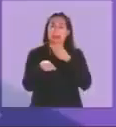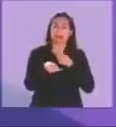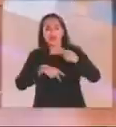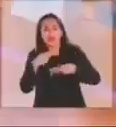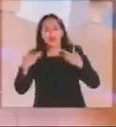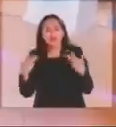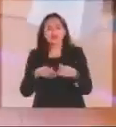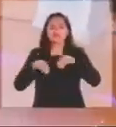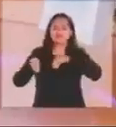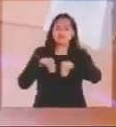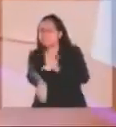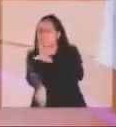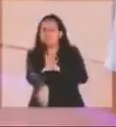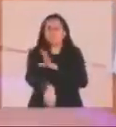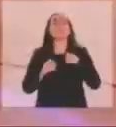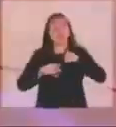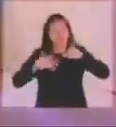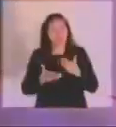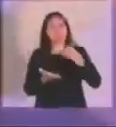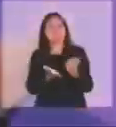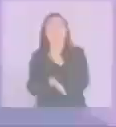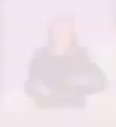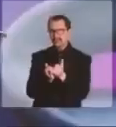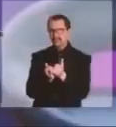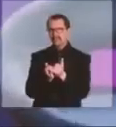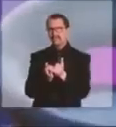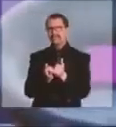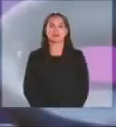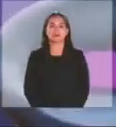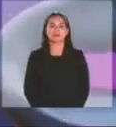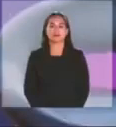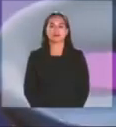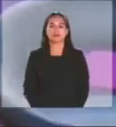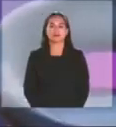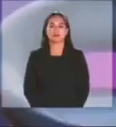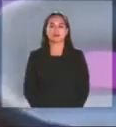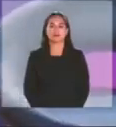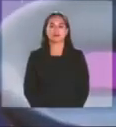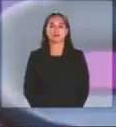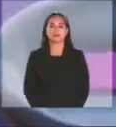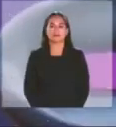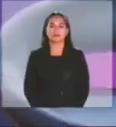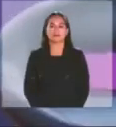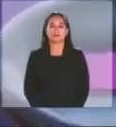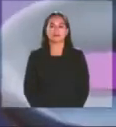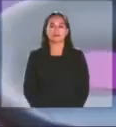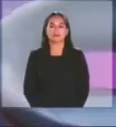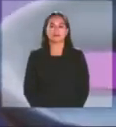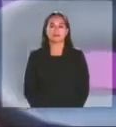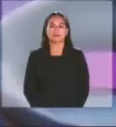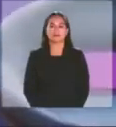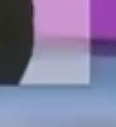Estoy al 100 y les voy a ganar. Aunque se una, les voy a ganar. Serénate, no te enojes. No te